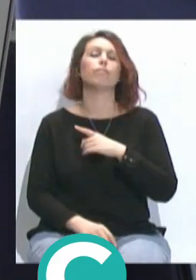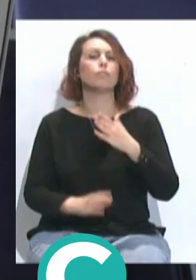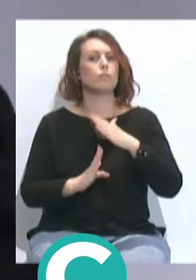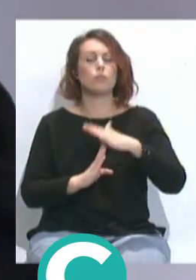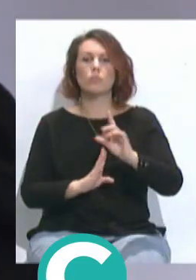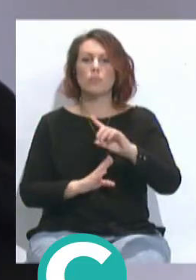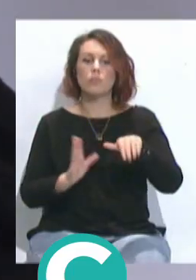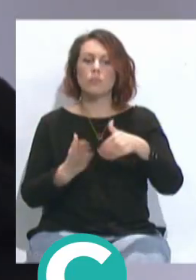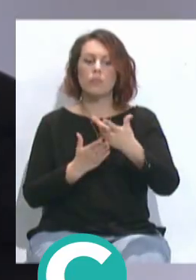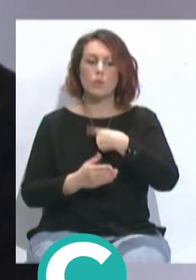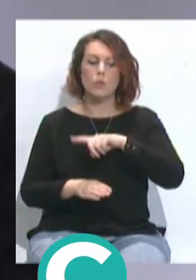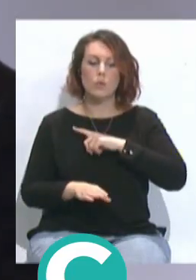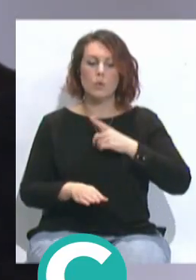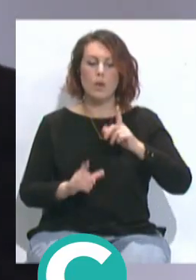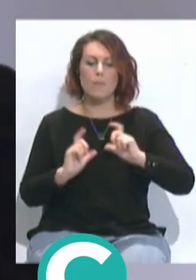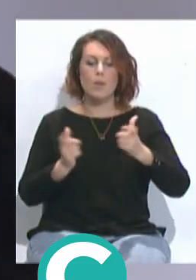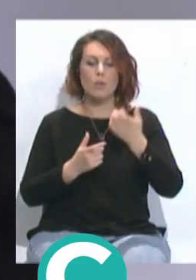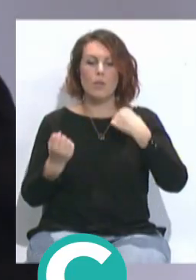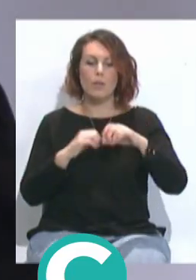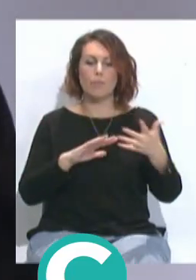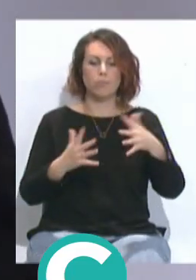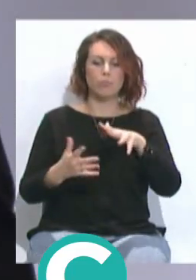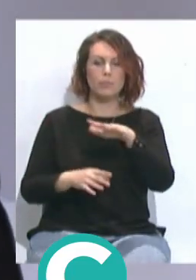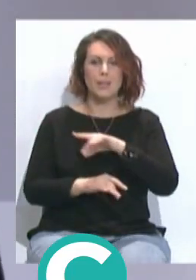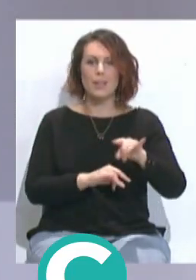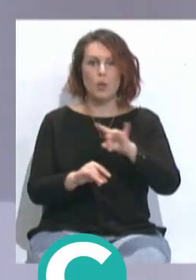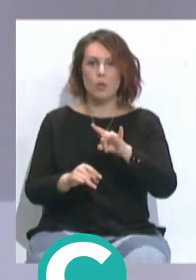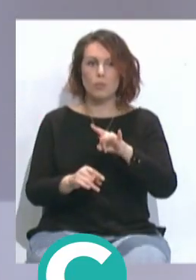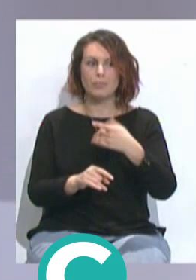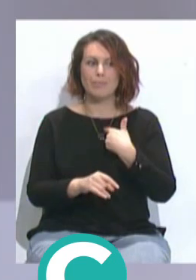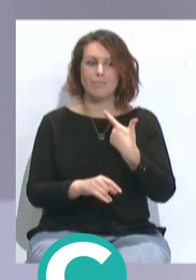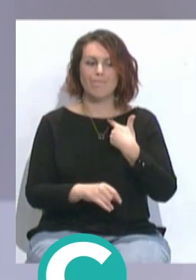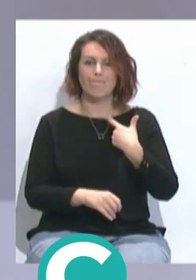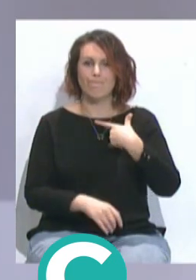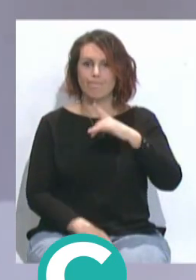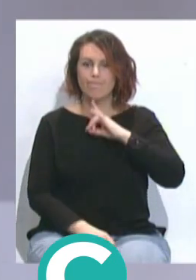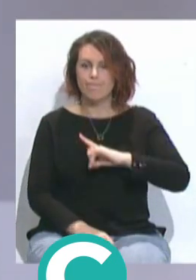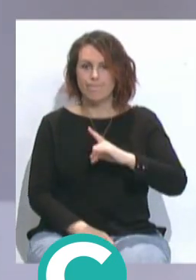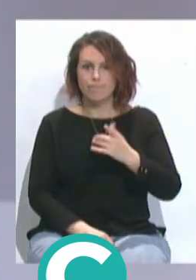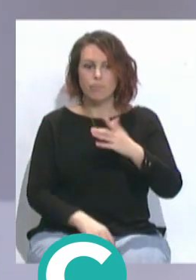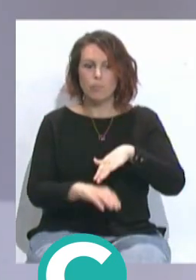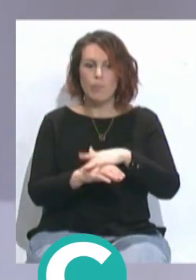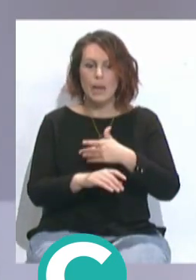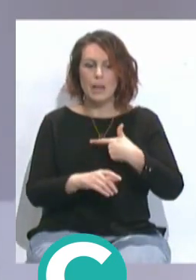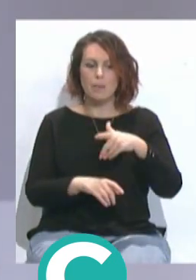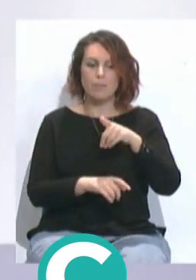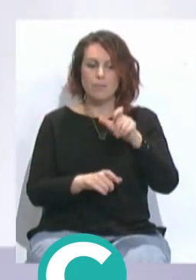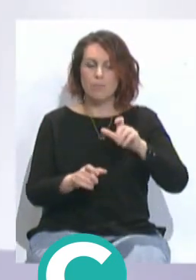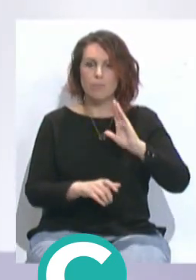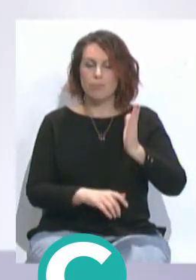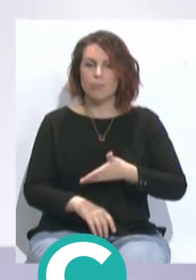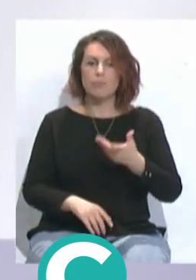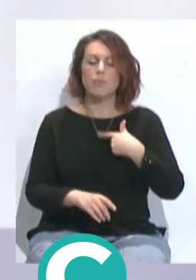convertir nuestro ámbito de actuación en un territorio hostil, sí, hostil para los criminales.